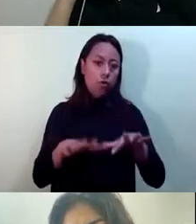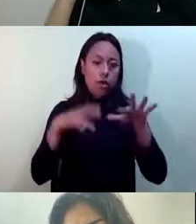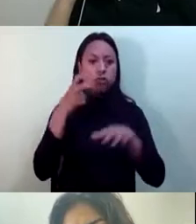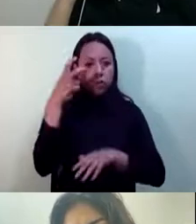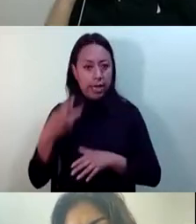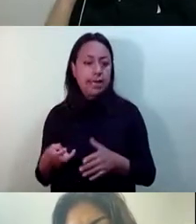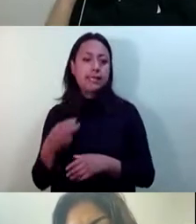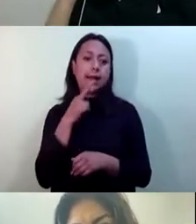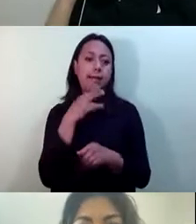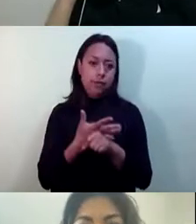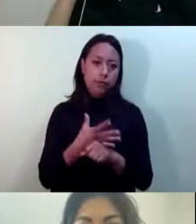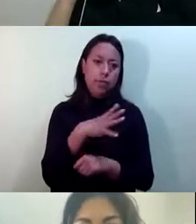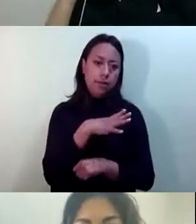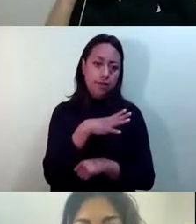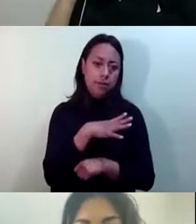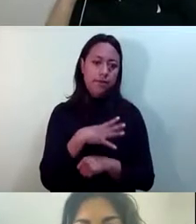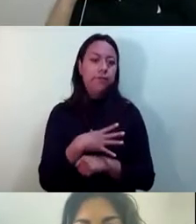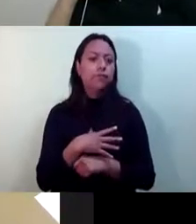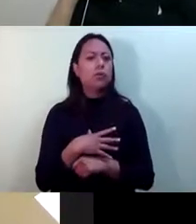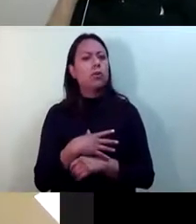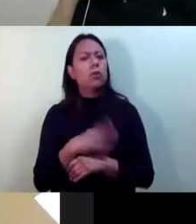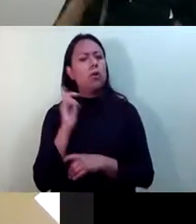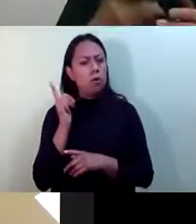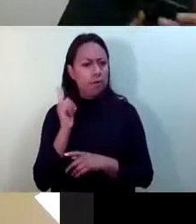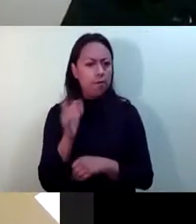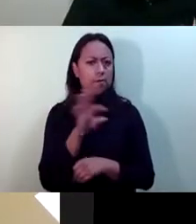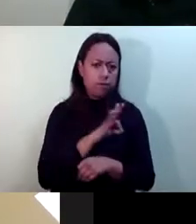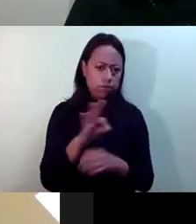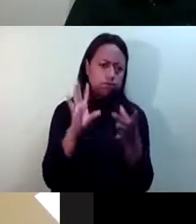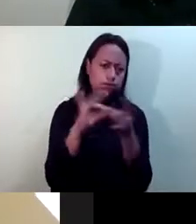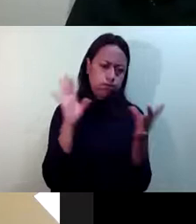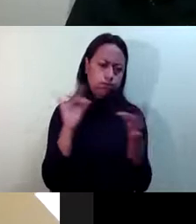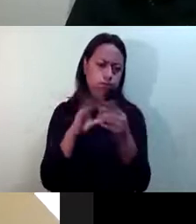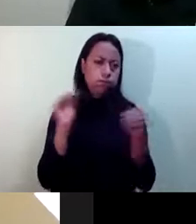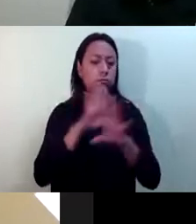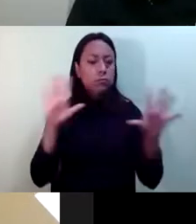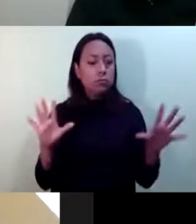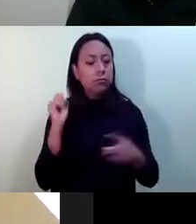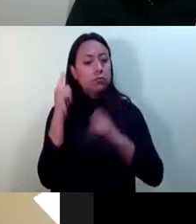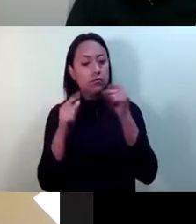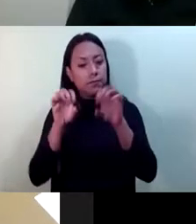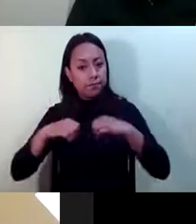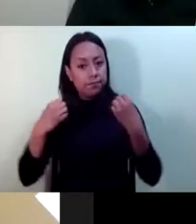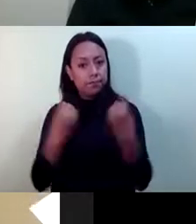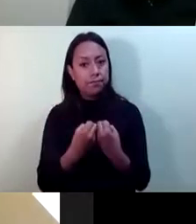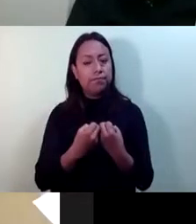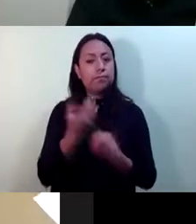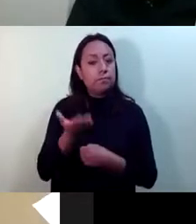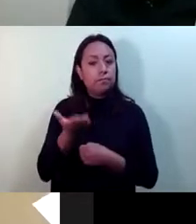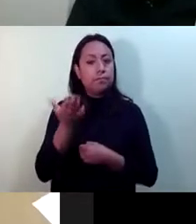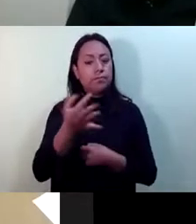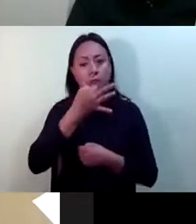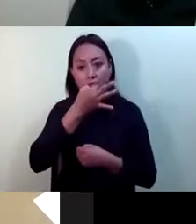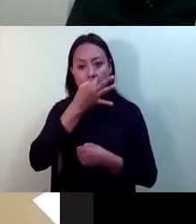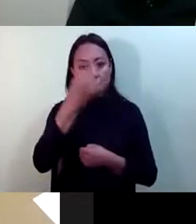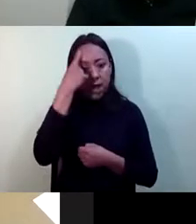sería importante que nos pudiera estar aclarando si algún órgano judicial nos ha solicitado alguna notificación, nos ha notificado para que